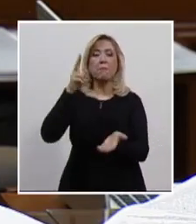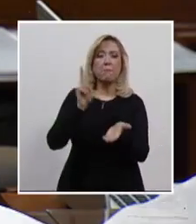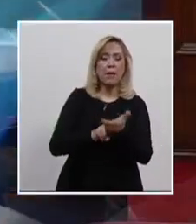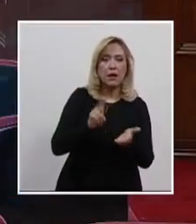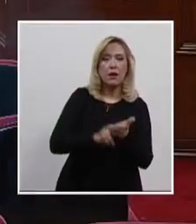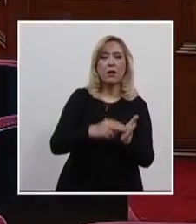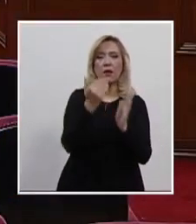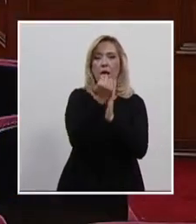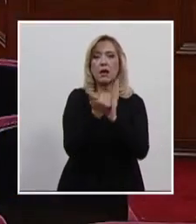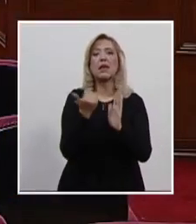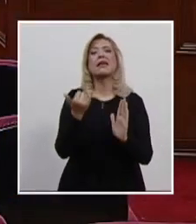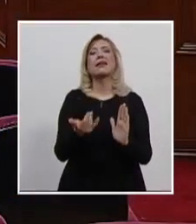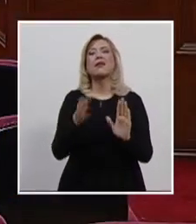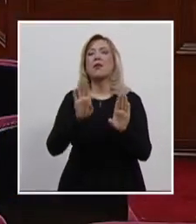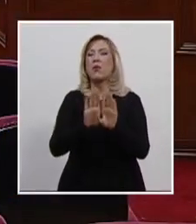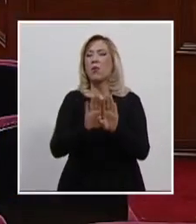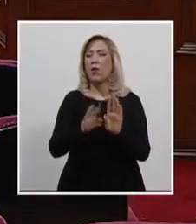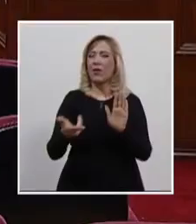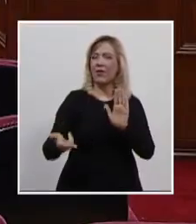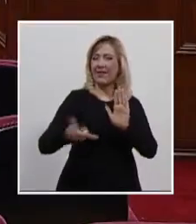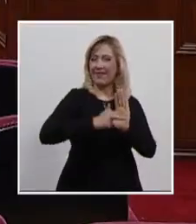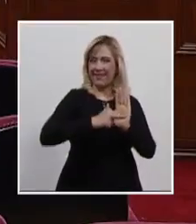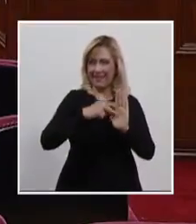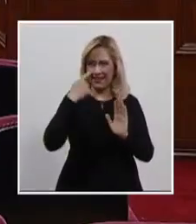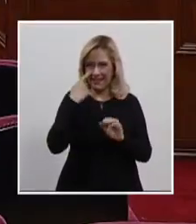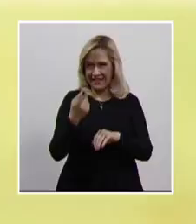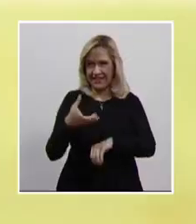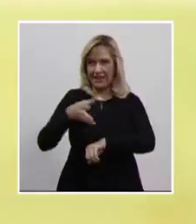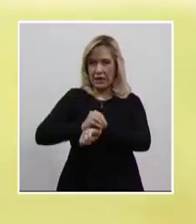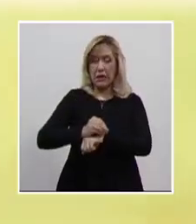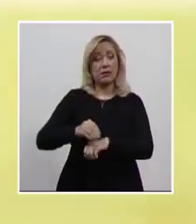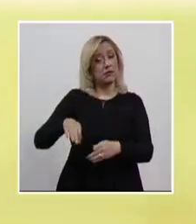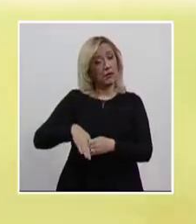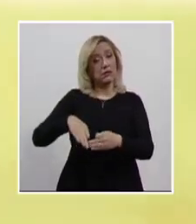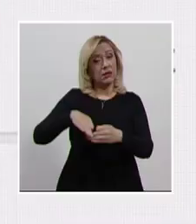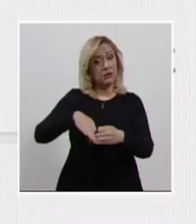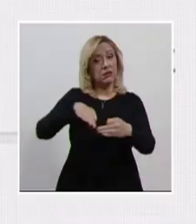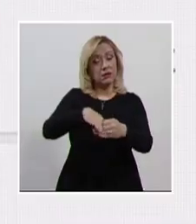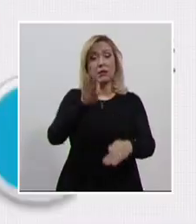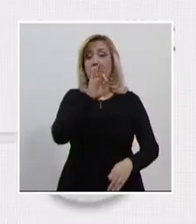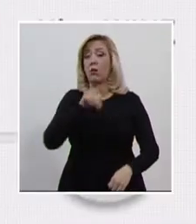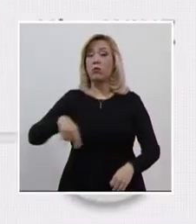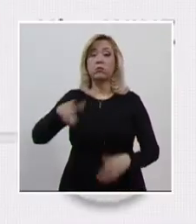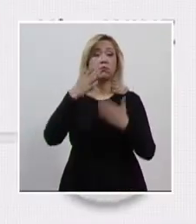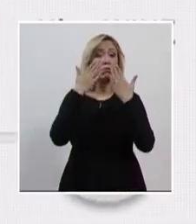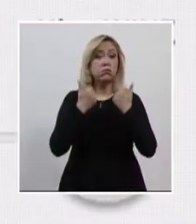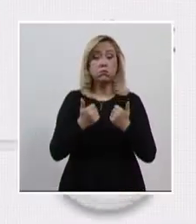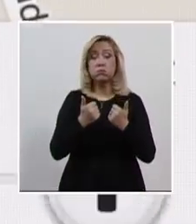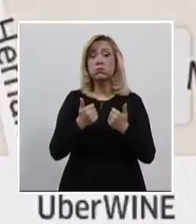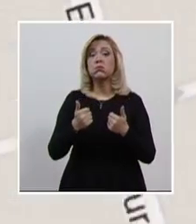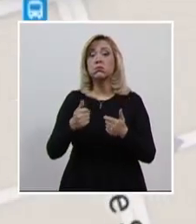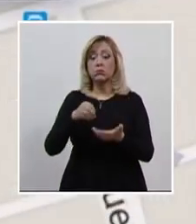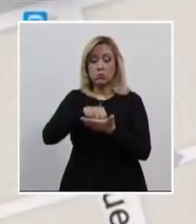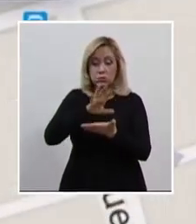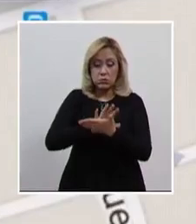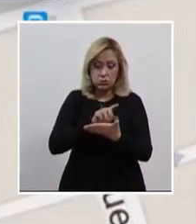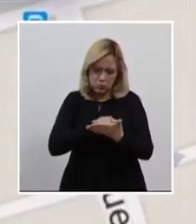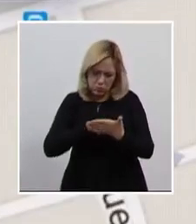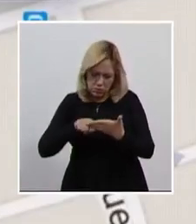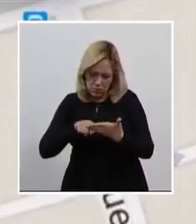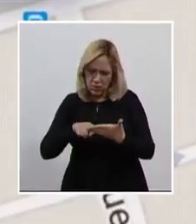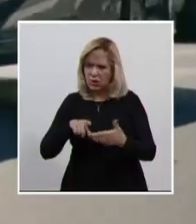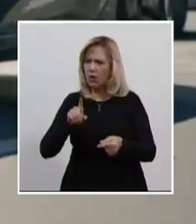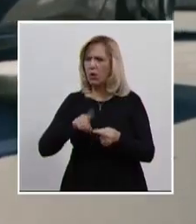constante. El Pleno resolvió que la exclusión de sociedades que no tengan su registro y domicilio en San Luis Potosí vulnera los derechos a